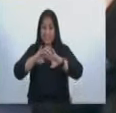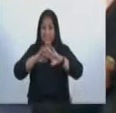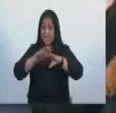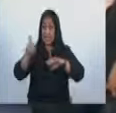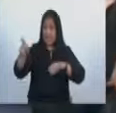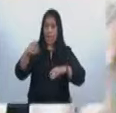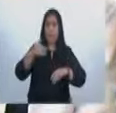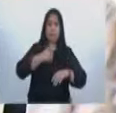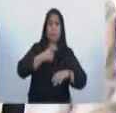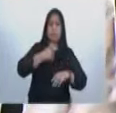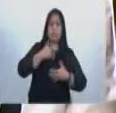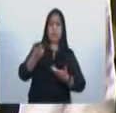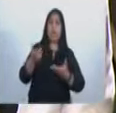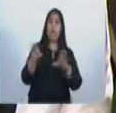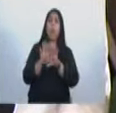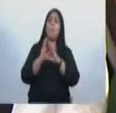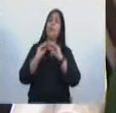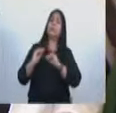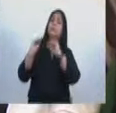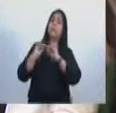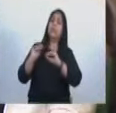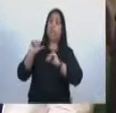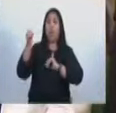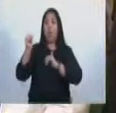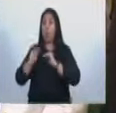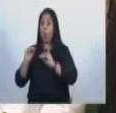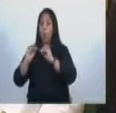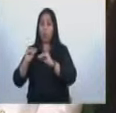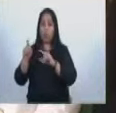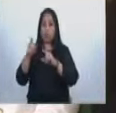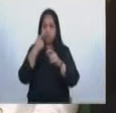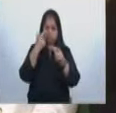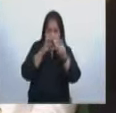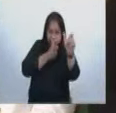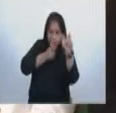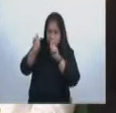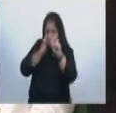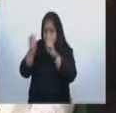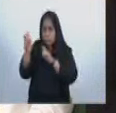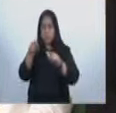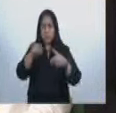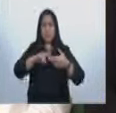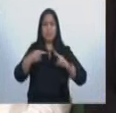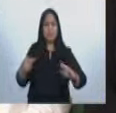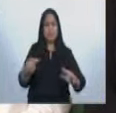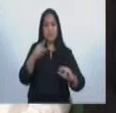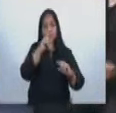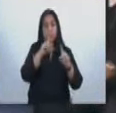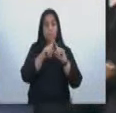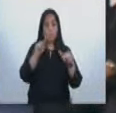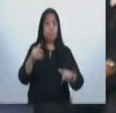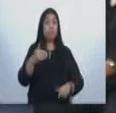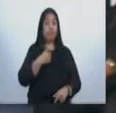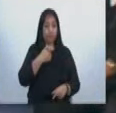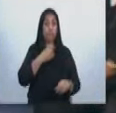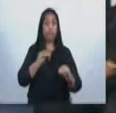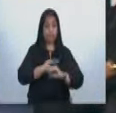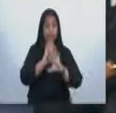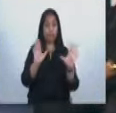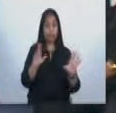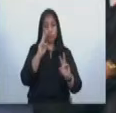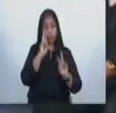universidades del crimen que han estado bajo control de esta de estas redes y tenemos muy claro que